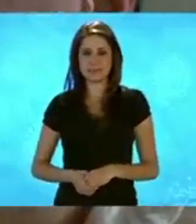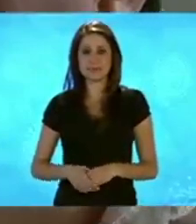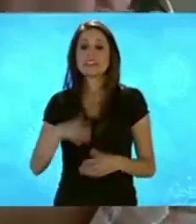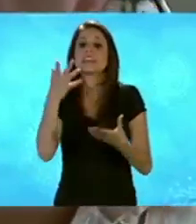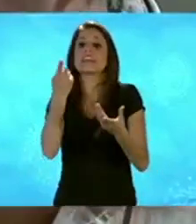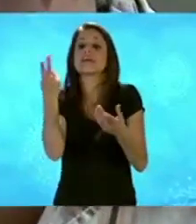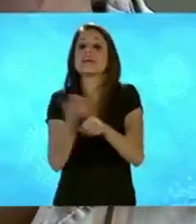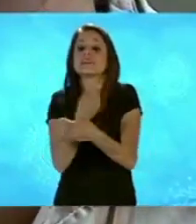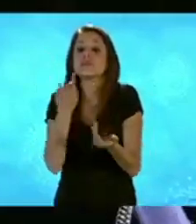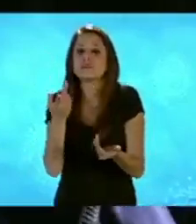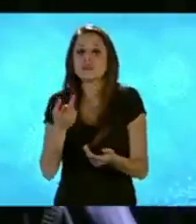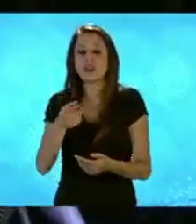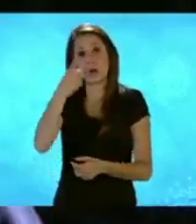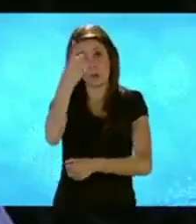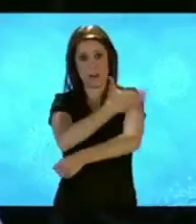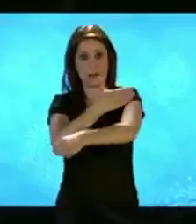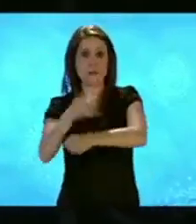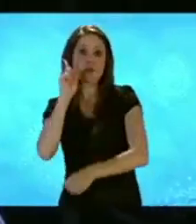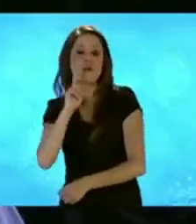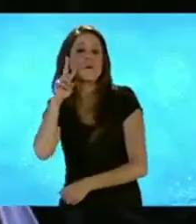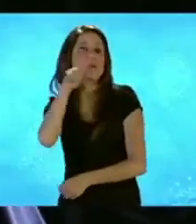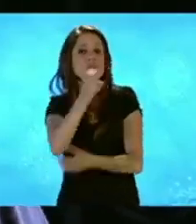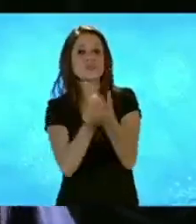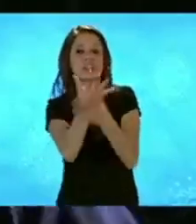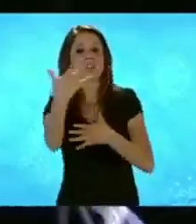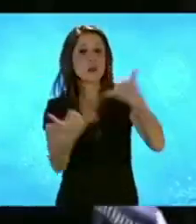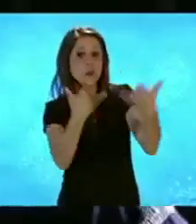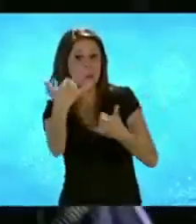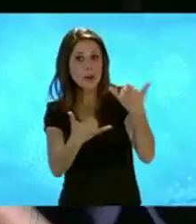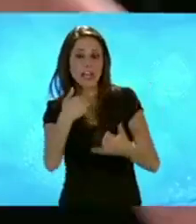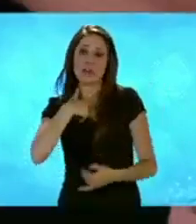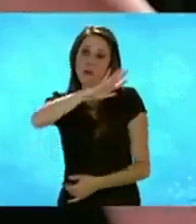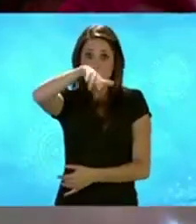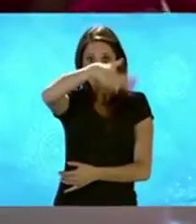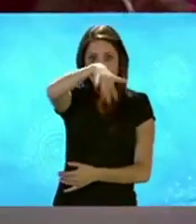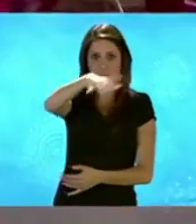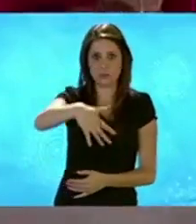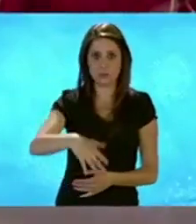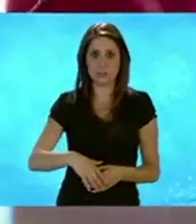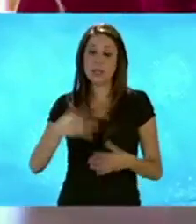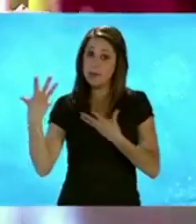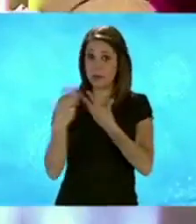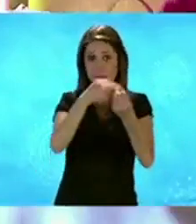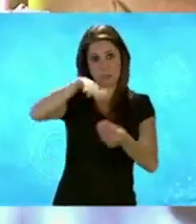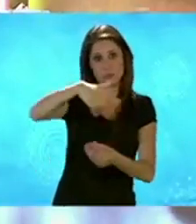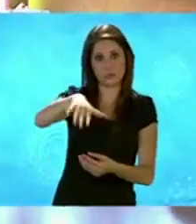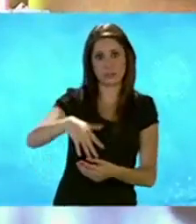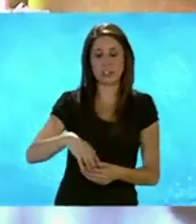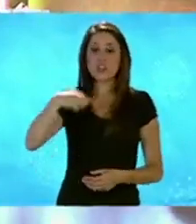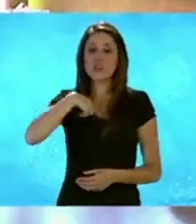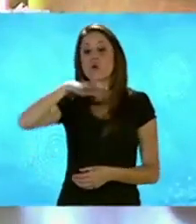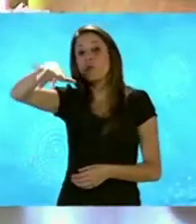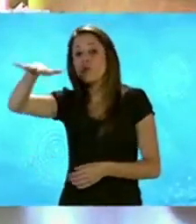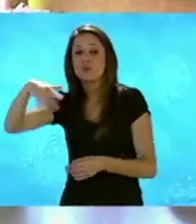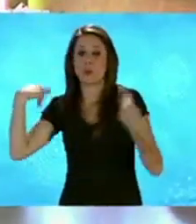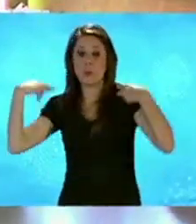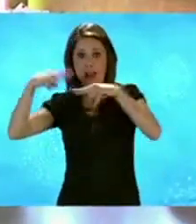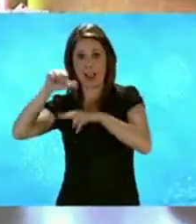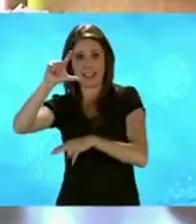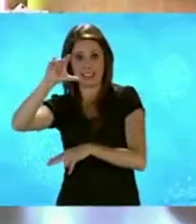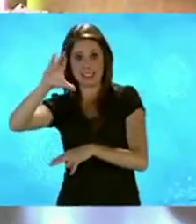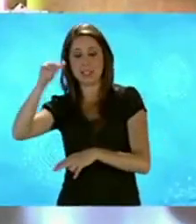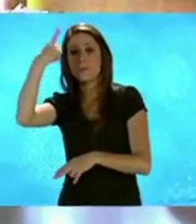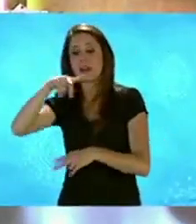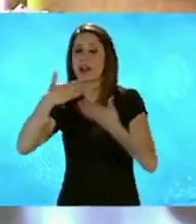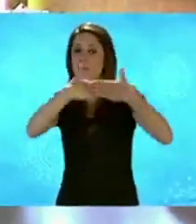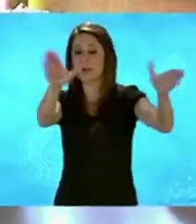¿Alguna noticia? Una compañerita la vio jugar a la salida de la escuela. Voy a ir a buscarla. Vamos a buscarla. Bueno, vayan en lo que yo busco a la maestra Alicia para que